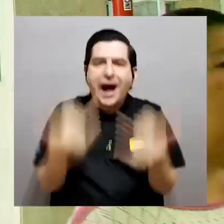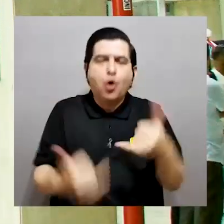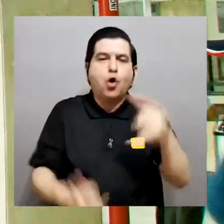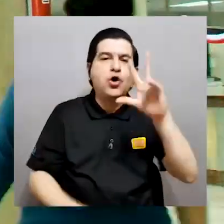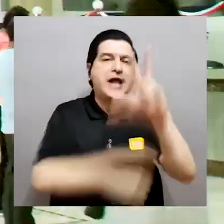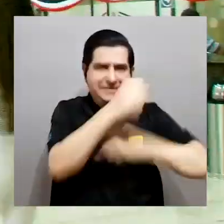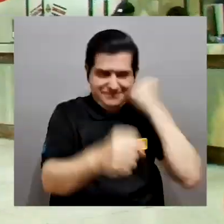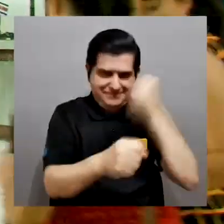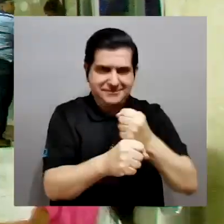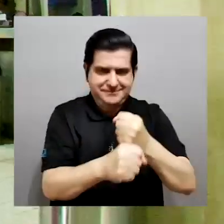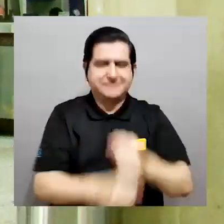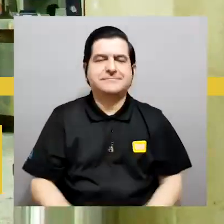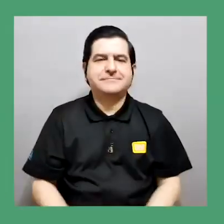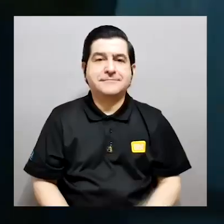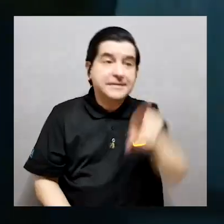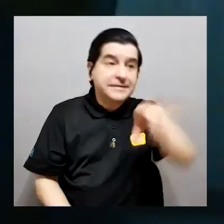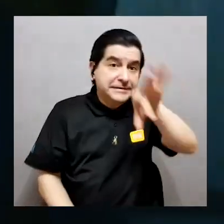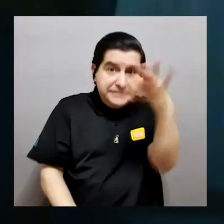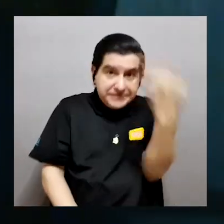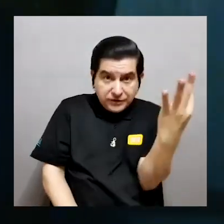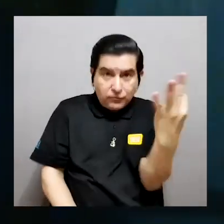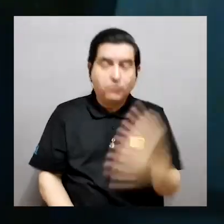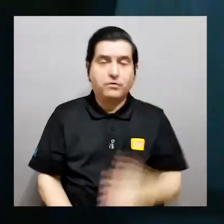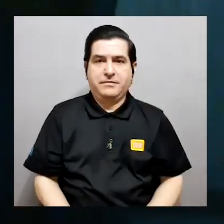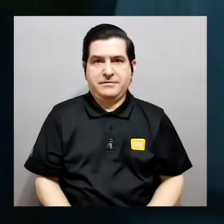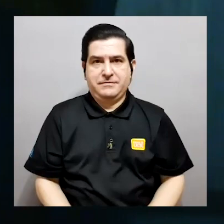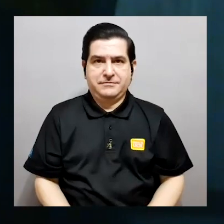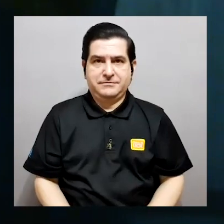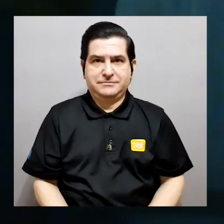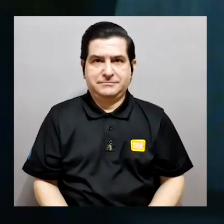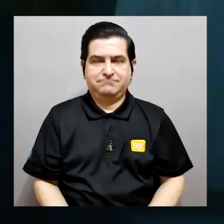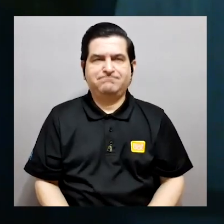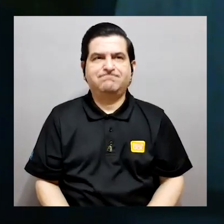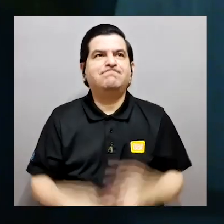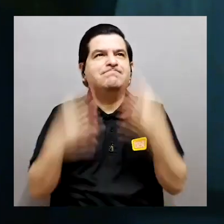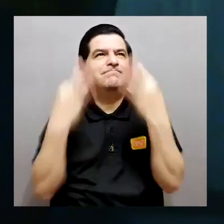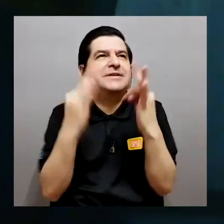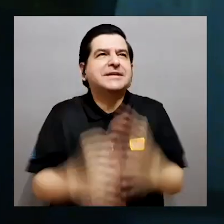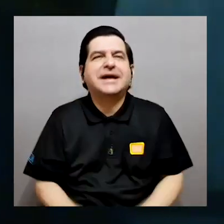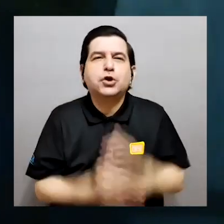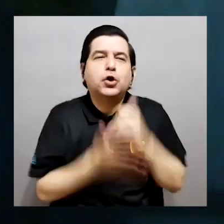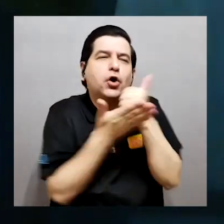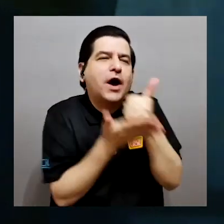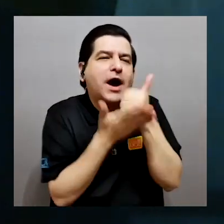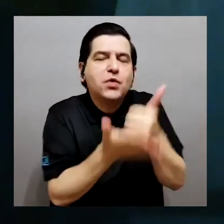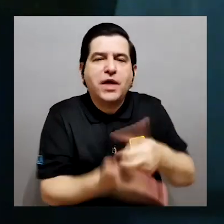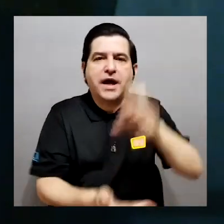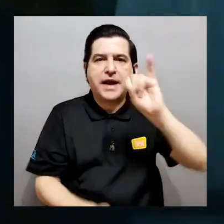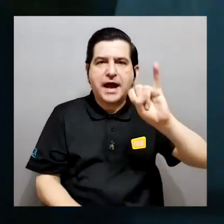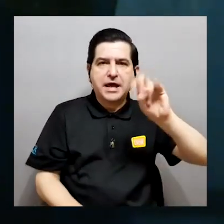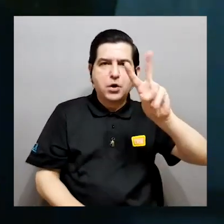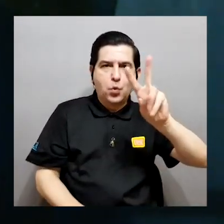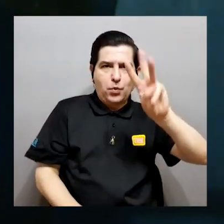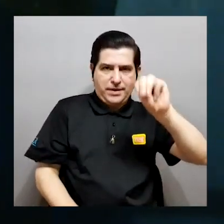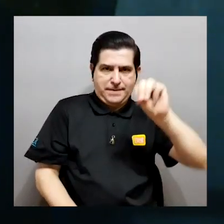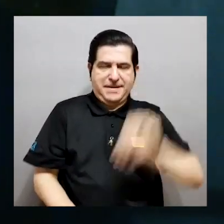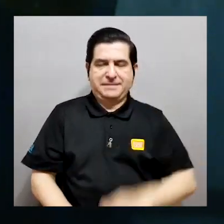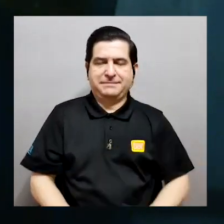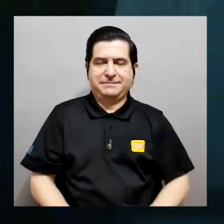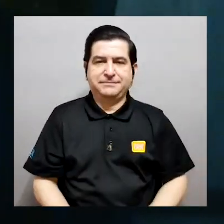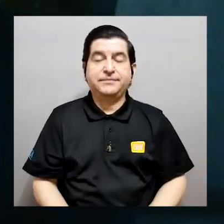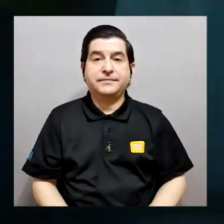a cada 3 años. Entonces, con eso, de alguna forma, se le dio un respiro al IBM que